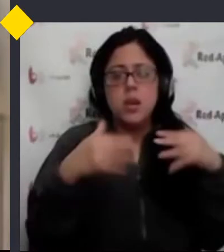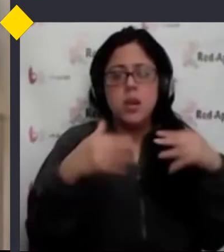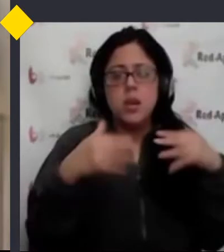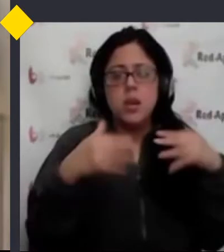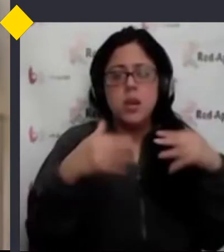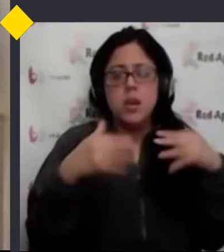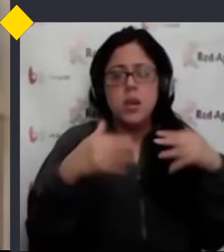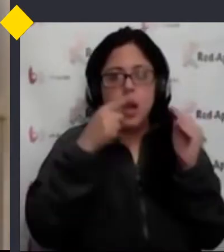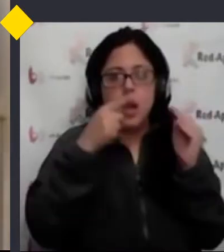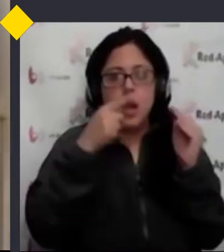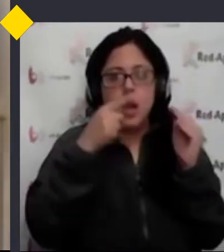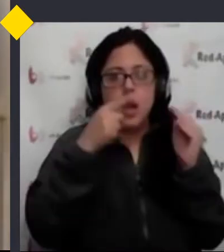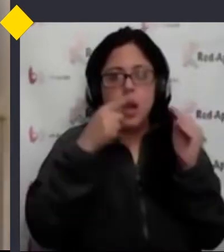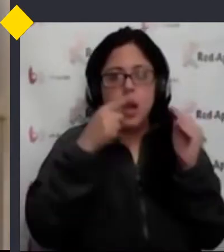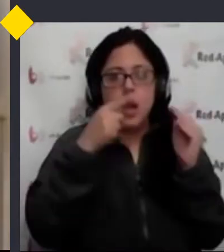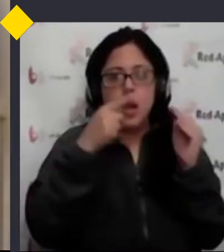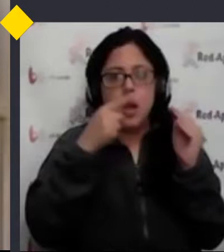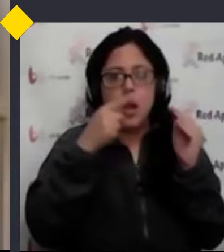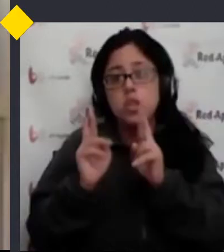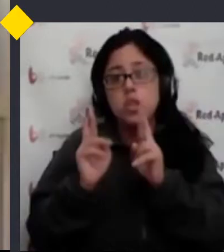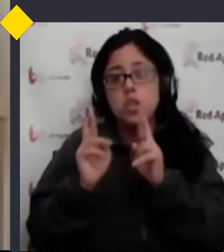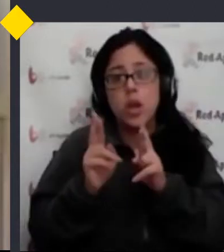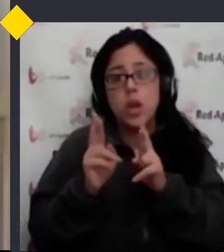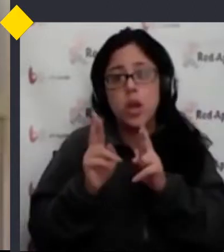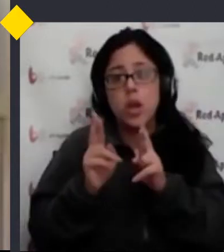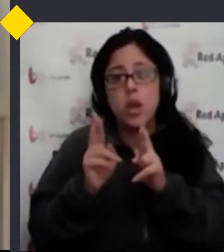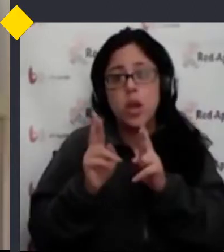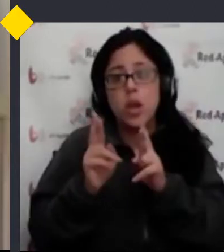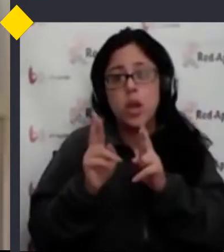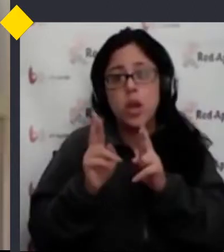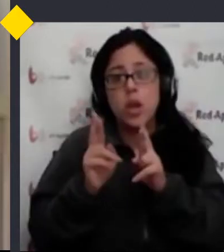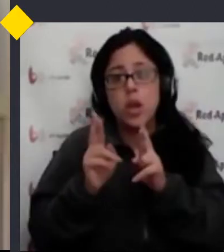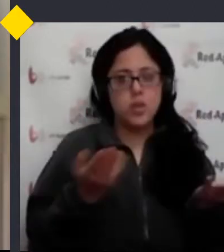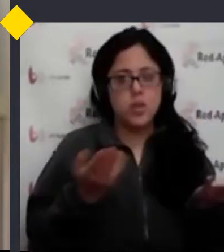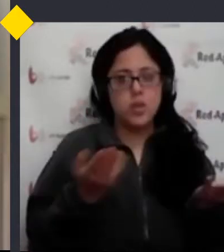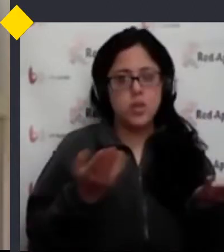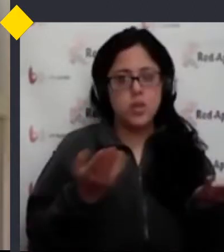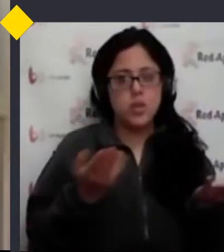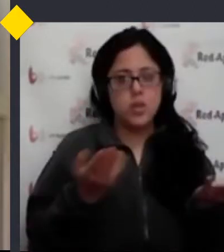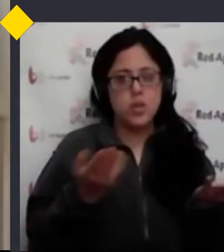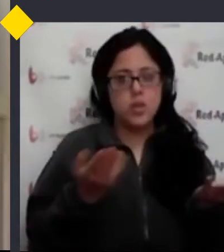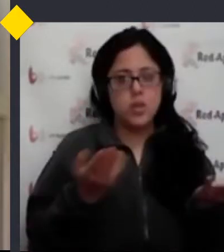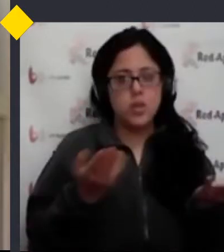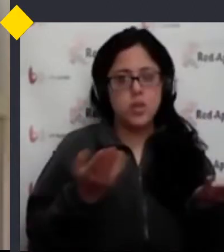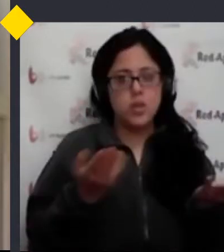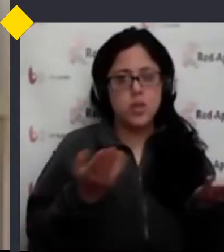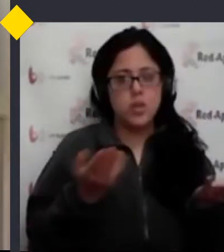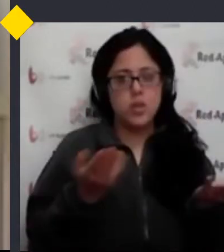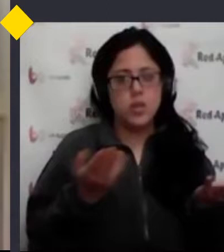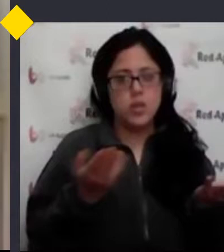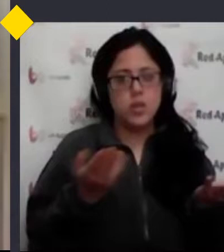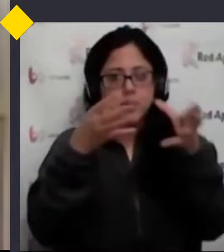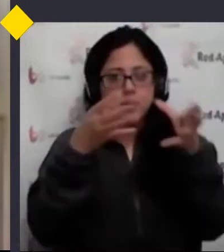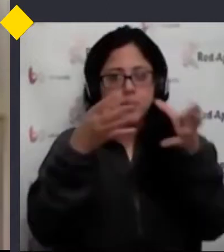los hogares. Y yo creo que ojalá es que no renunciemos a eso, no renunciemos como país, no renunciemos como organizaciones de esta